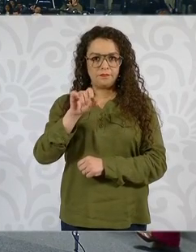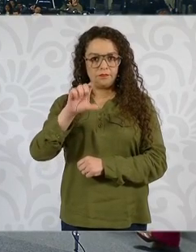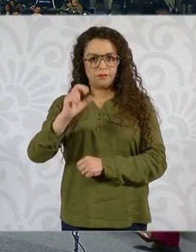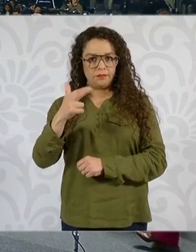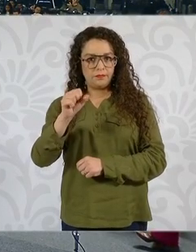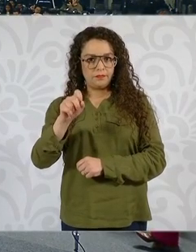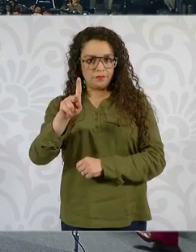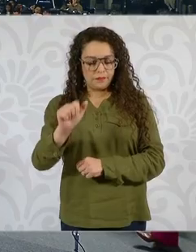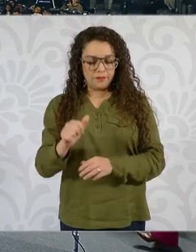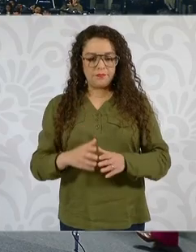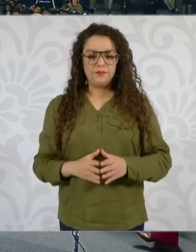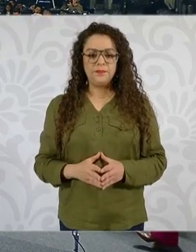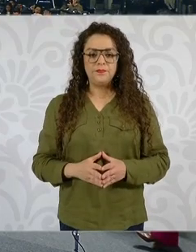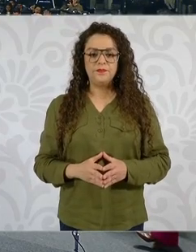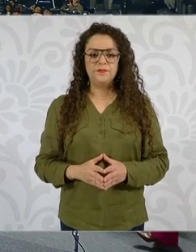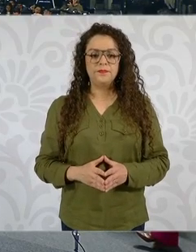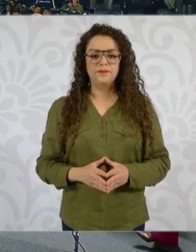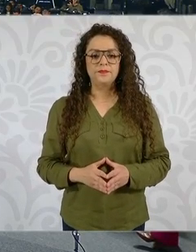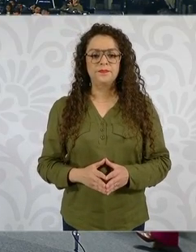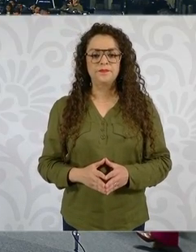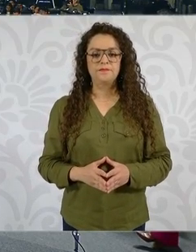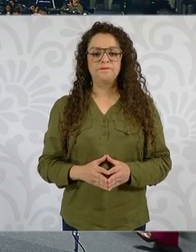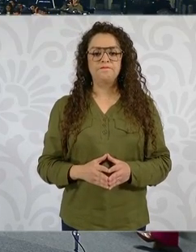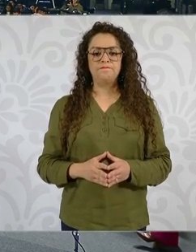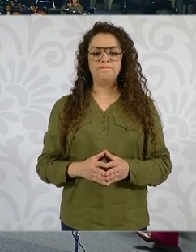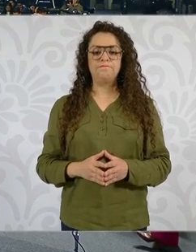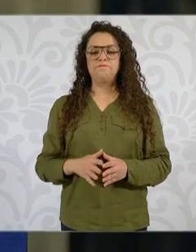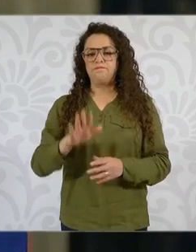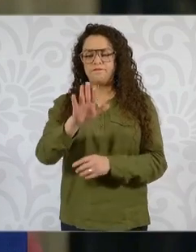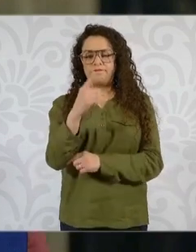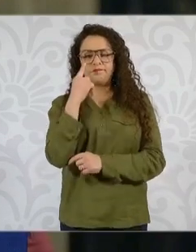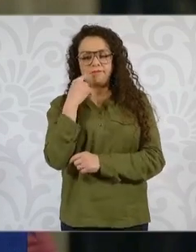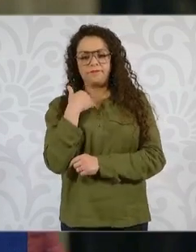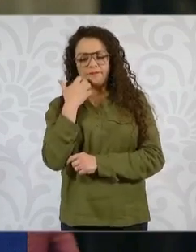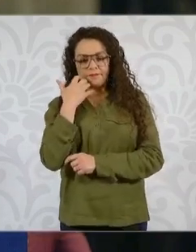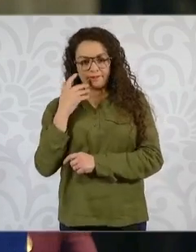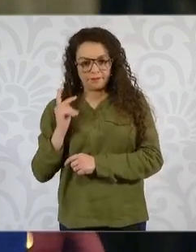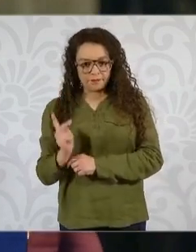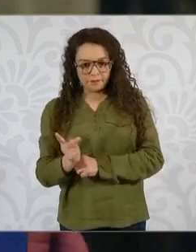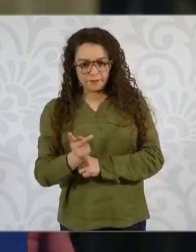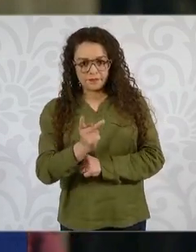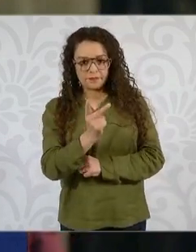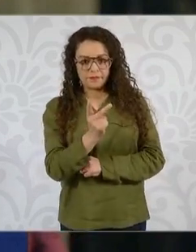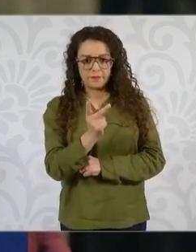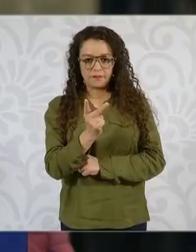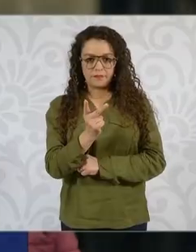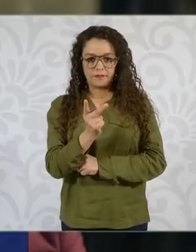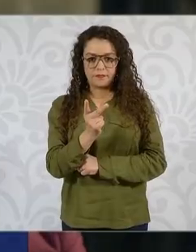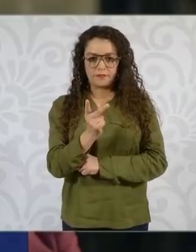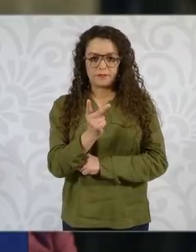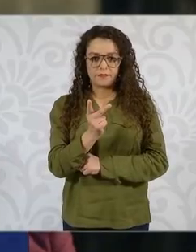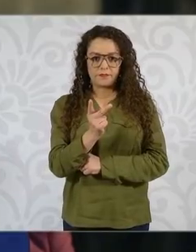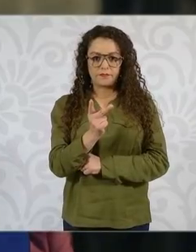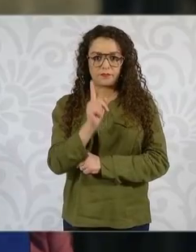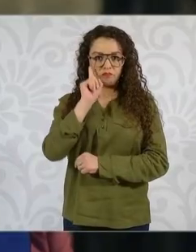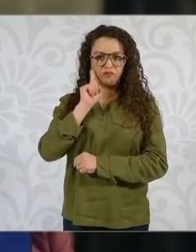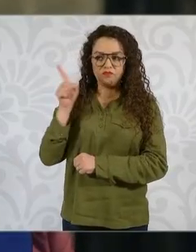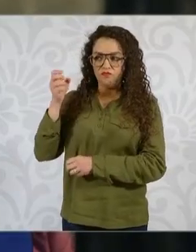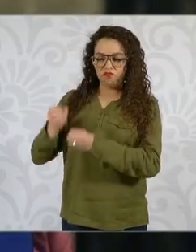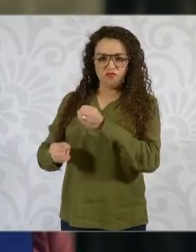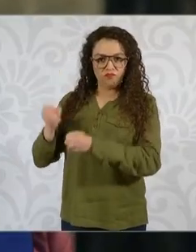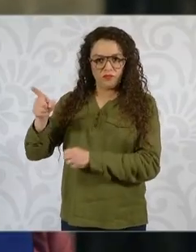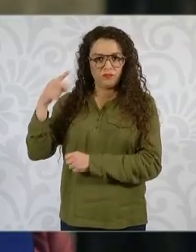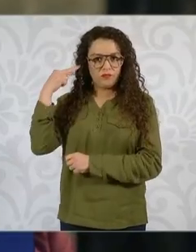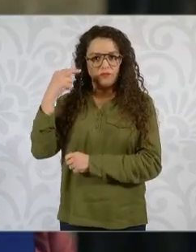presidenta dentro de esta llamada y de esta imposición que quiso hacer esta jueza de